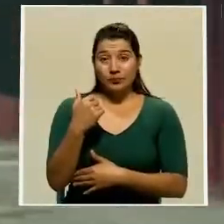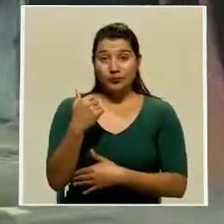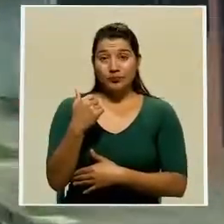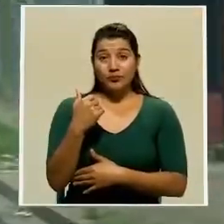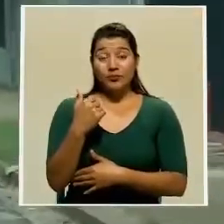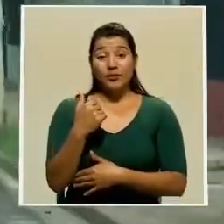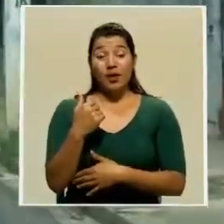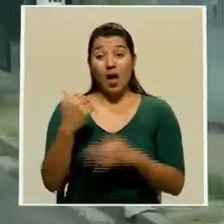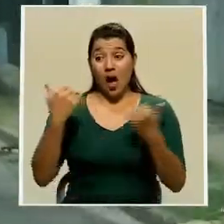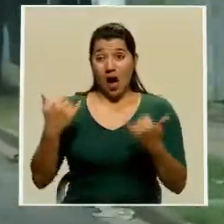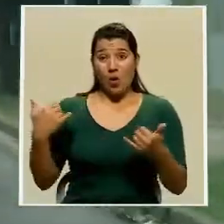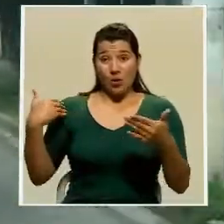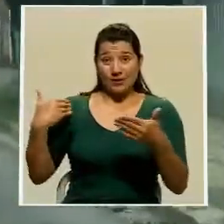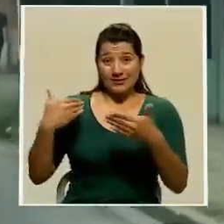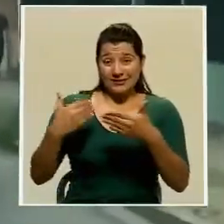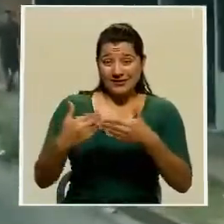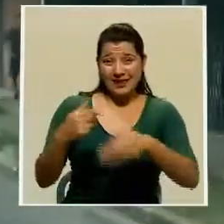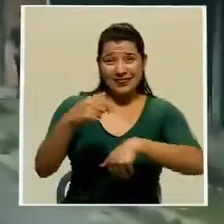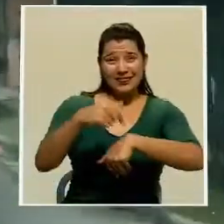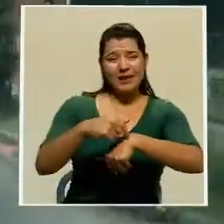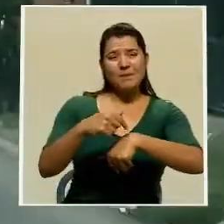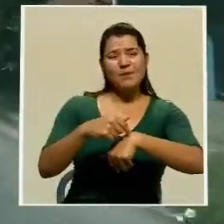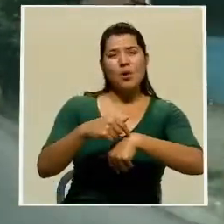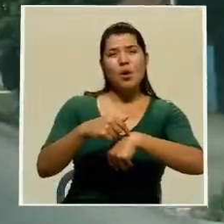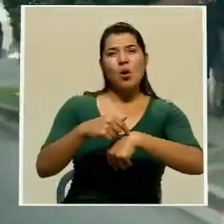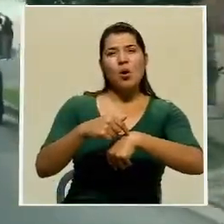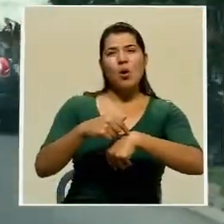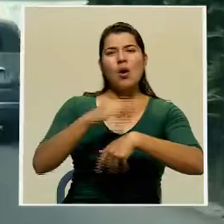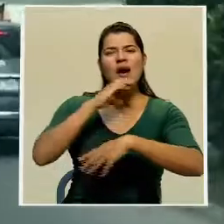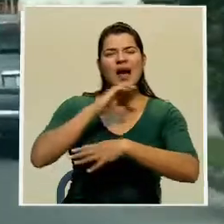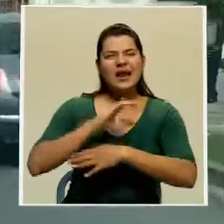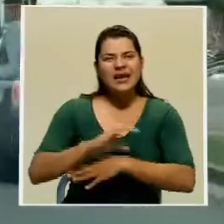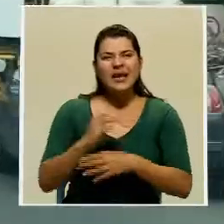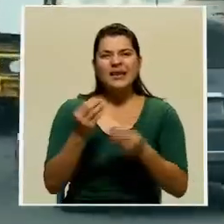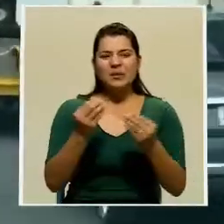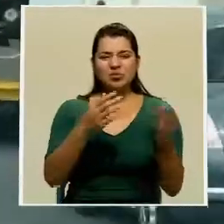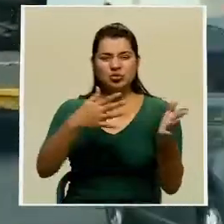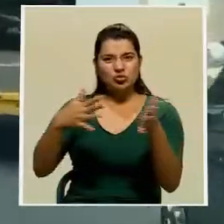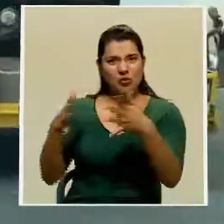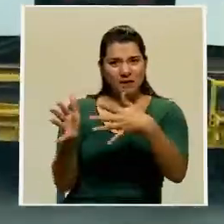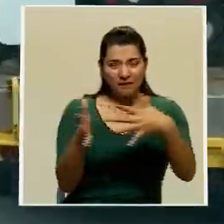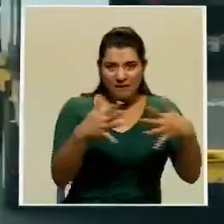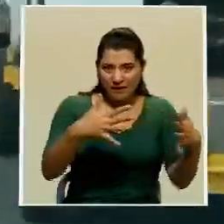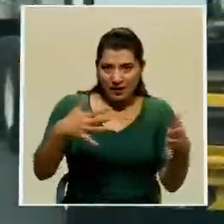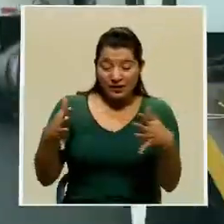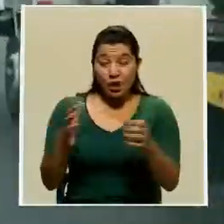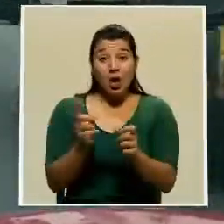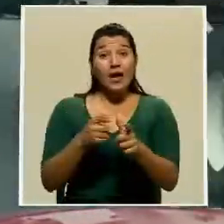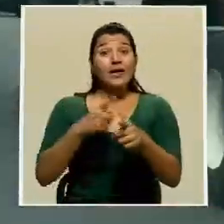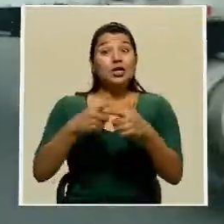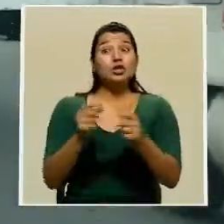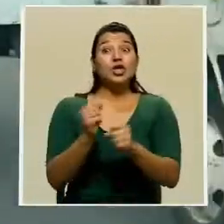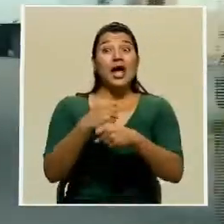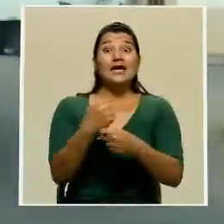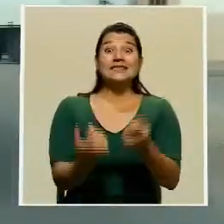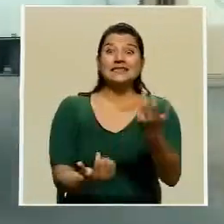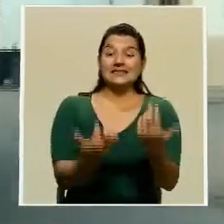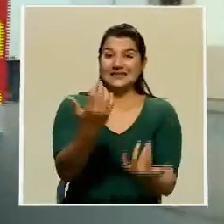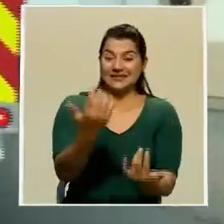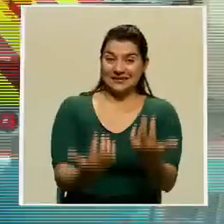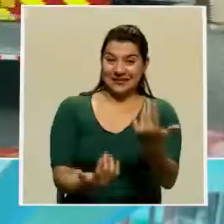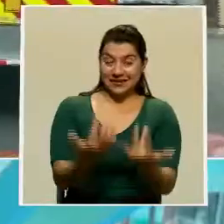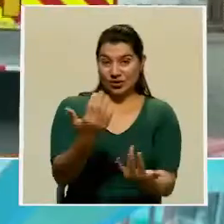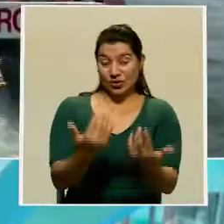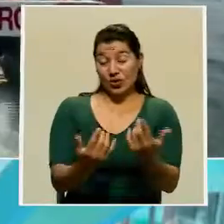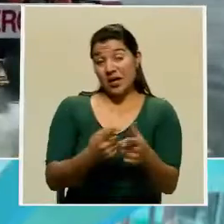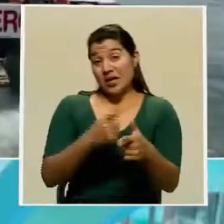estos meses calientes con mucho viento también provocan incendios y se pueden propagar fuegos que en